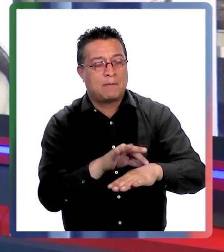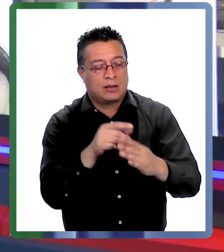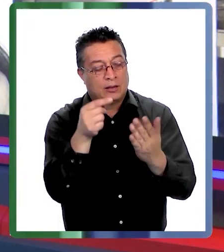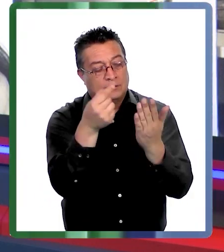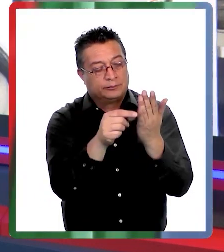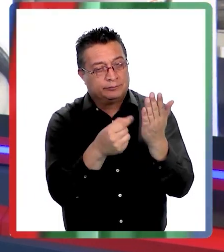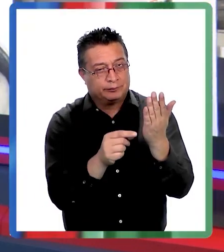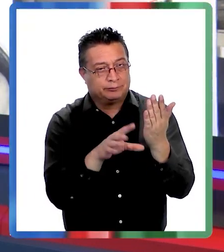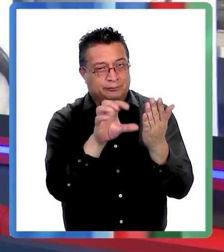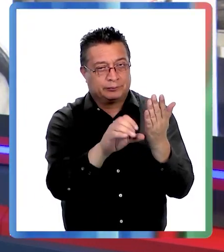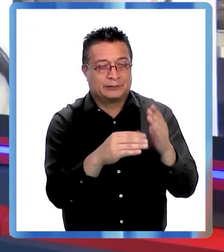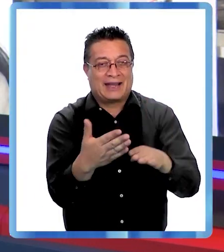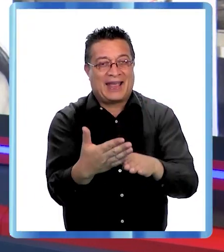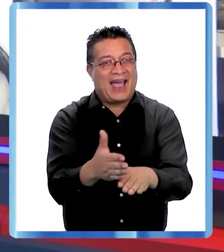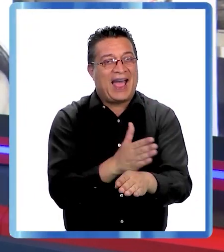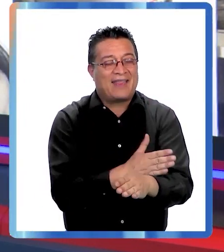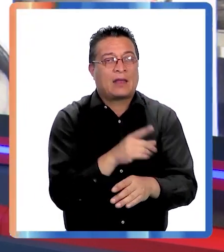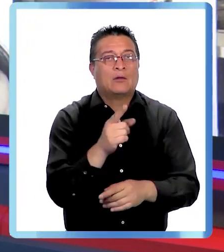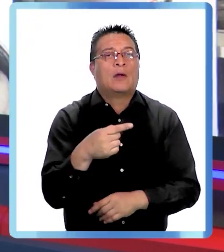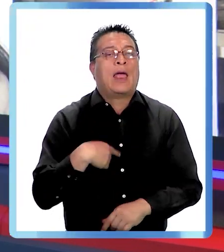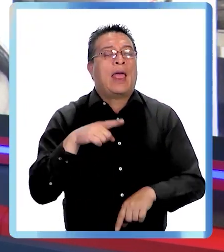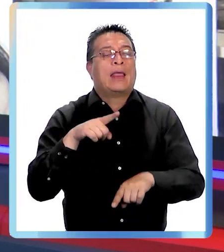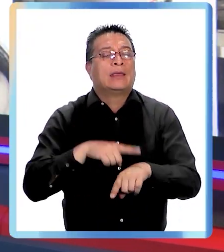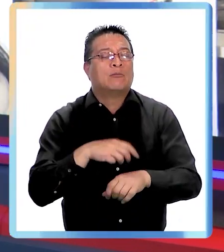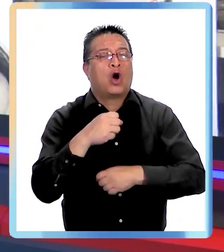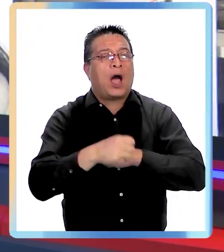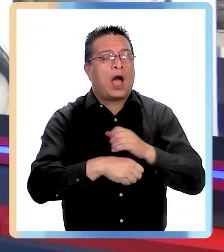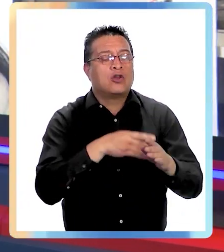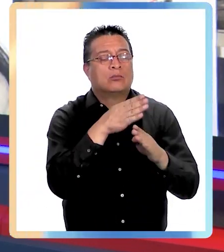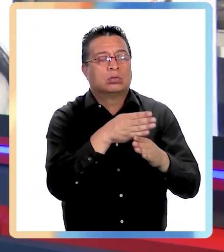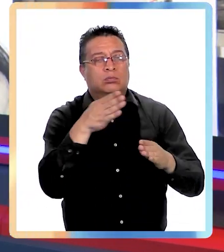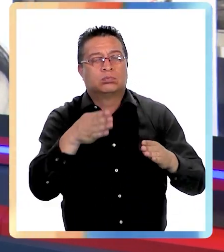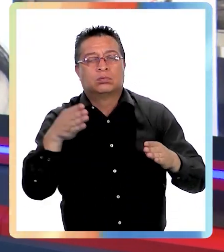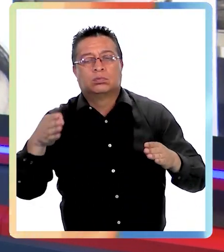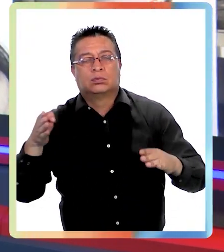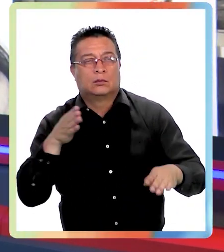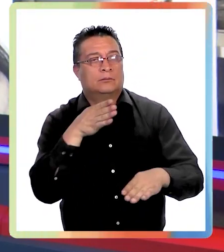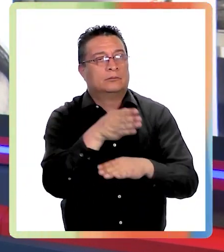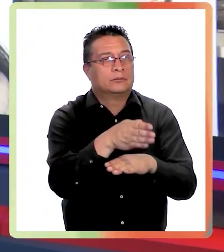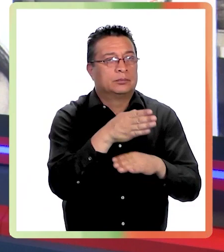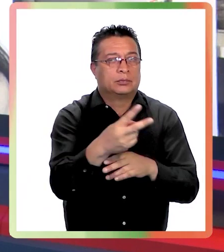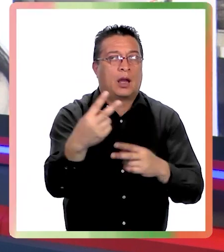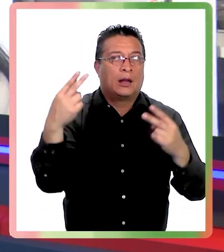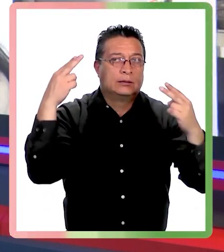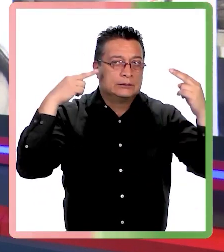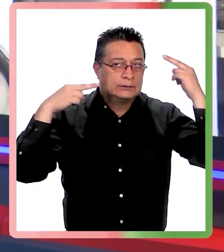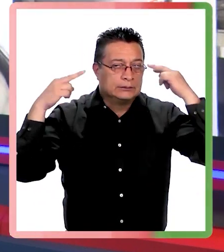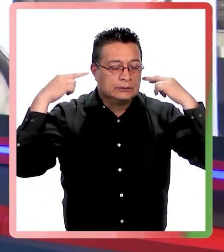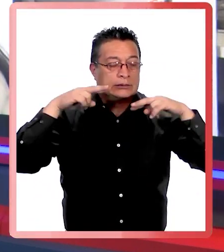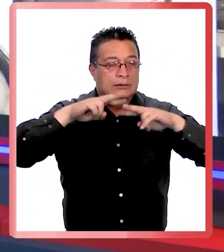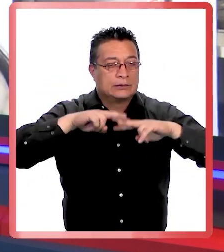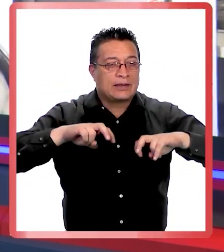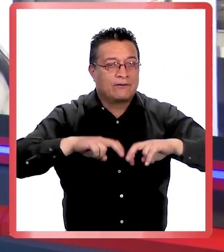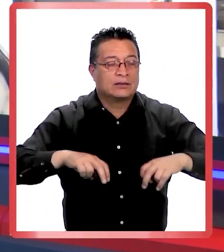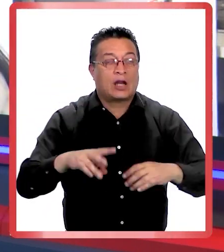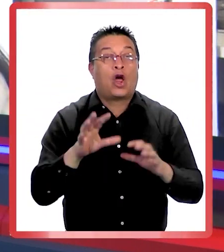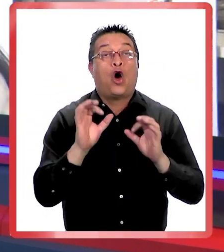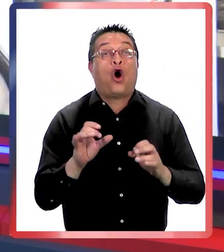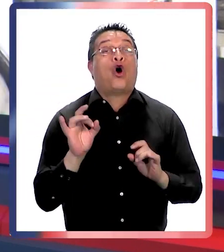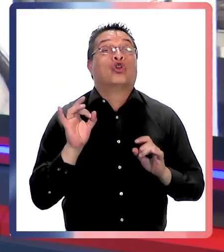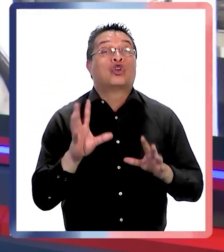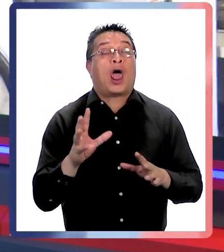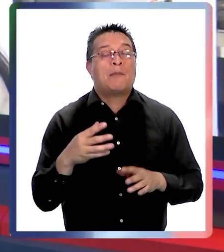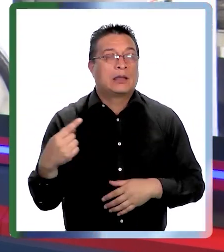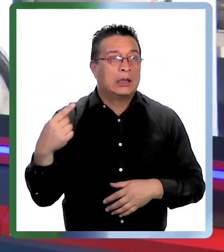del diagnóstico precoz. ¿Cada cuánto tiempo hay que acudir a un especialista o solamente hay que